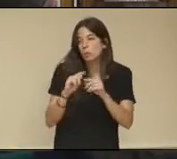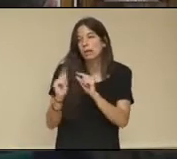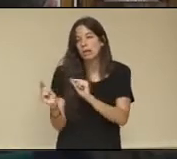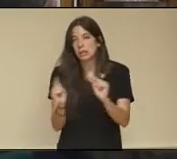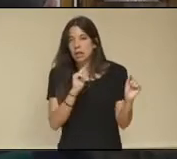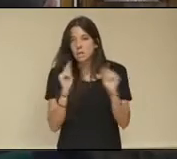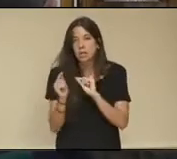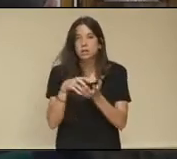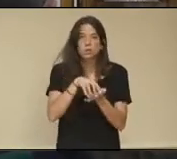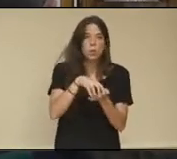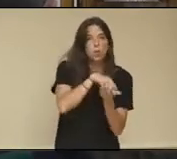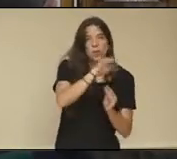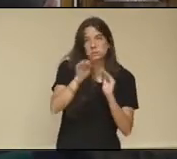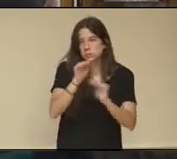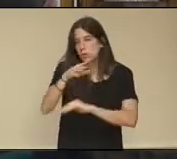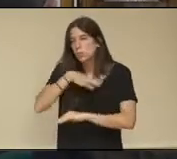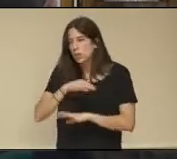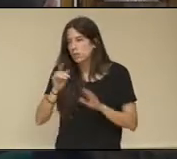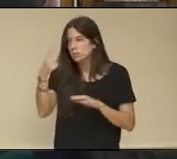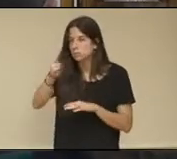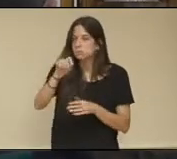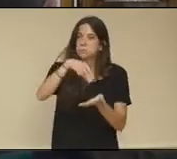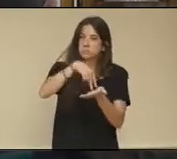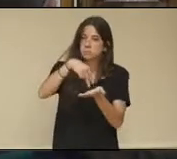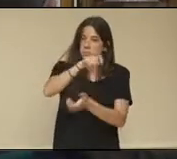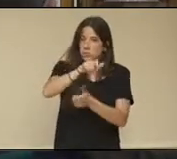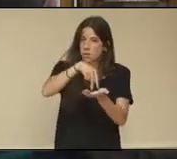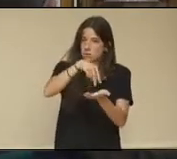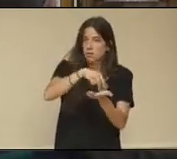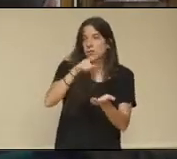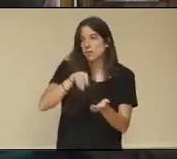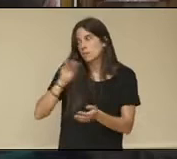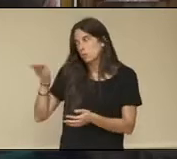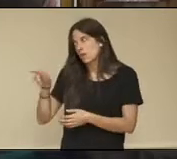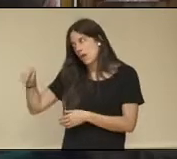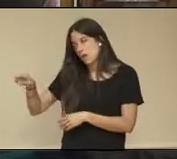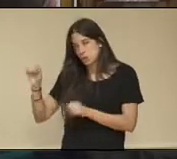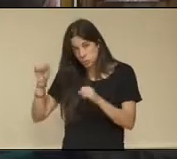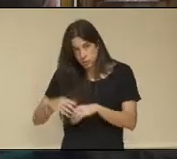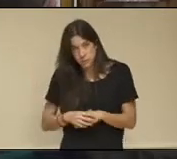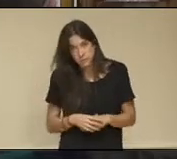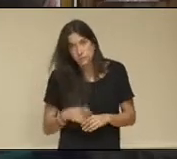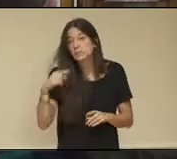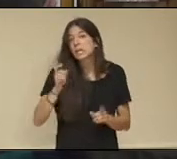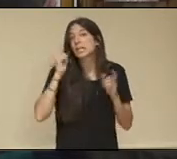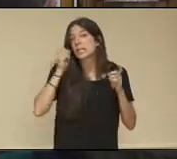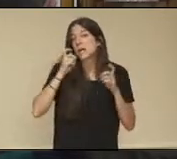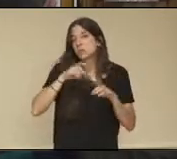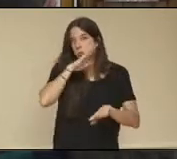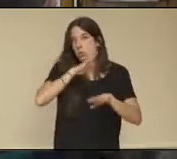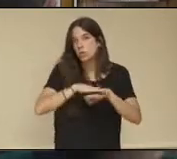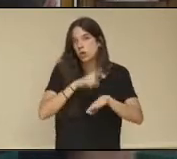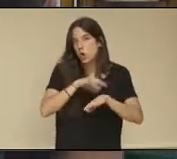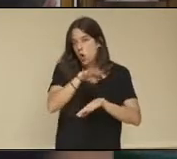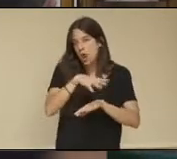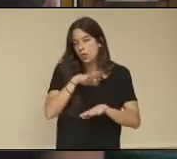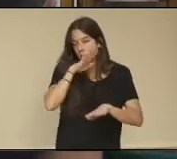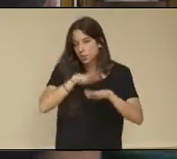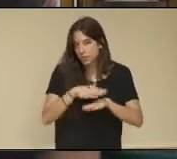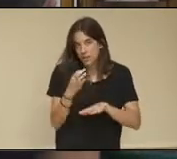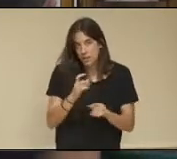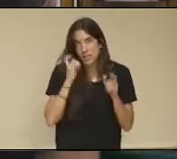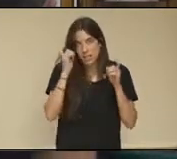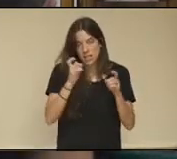entre ustedes, ellos, etcétera, ¿no? Vamos a intentar cumplir a rajatabla el tiempo asignado y a